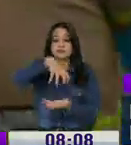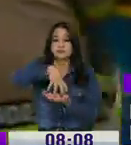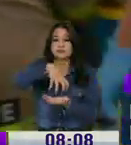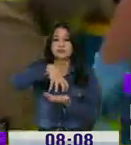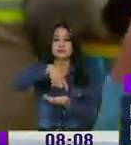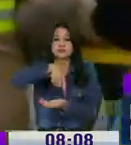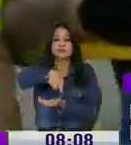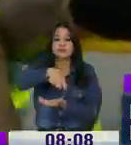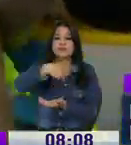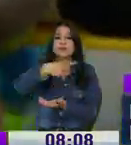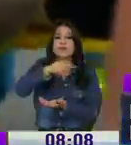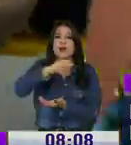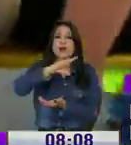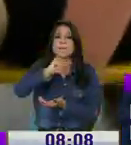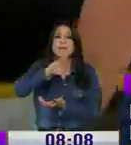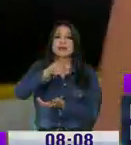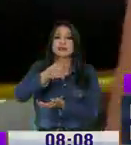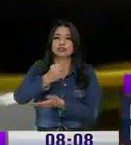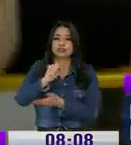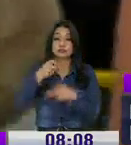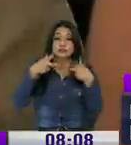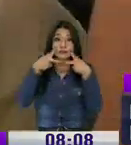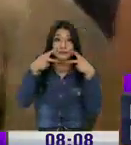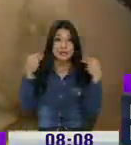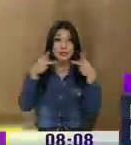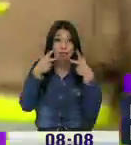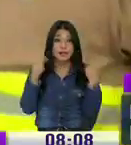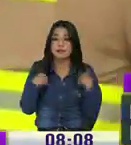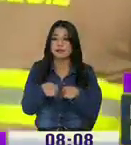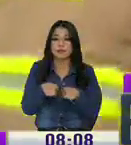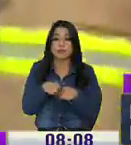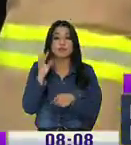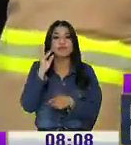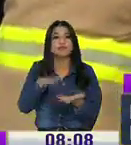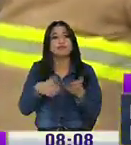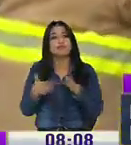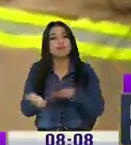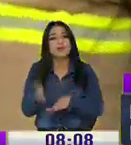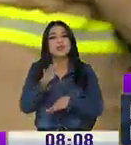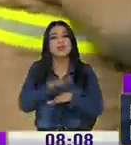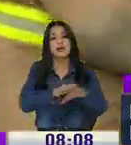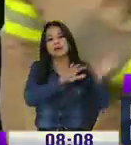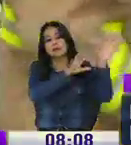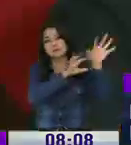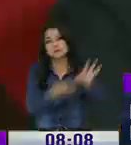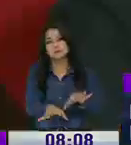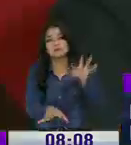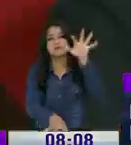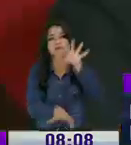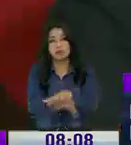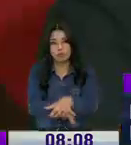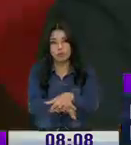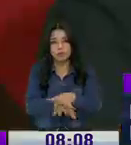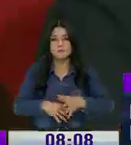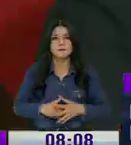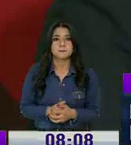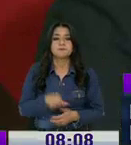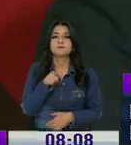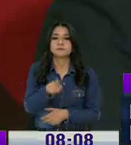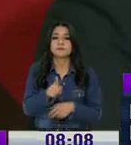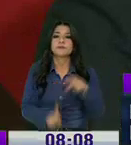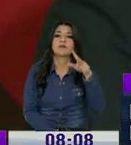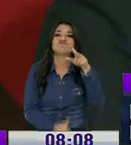a la altura de Guacamayos en la vía Atena, donde una mujer murió por el deslizamiento de rocas. Este sí fue